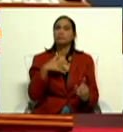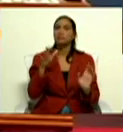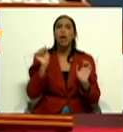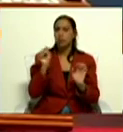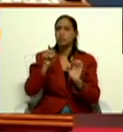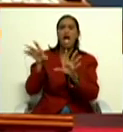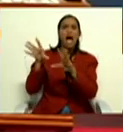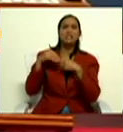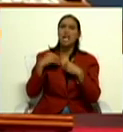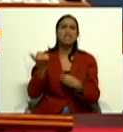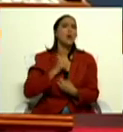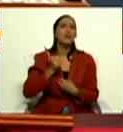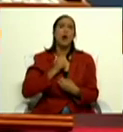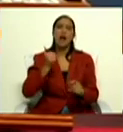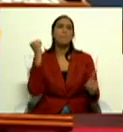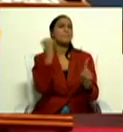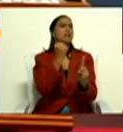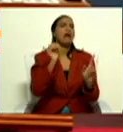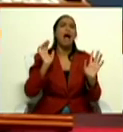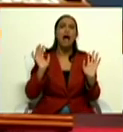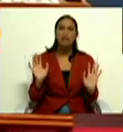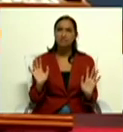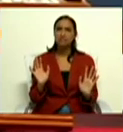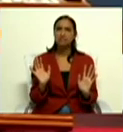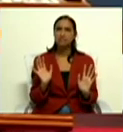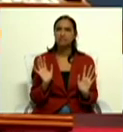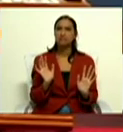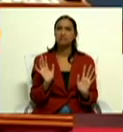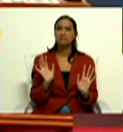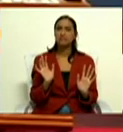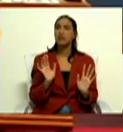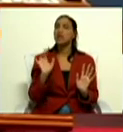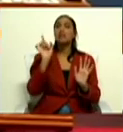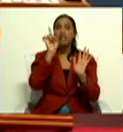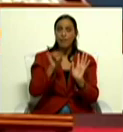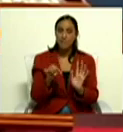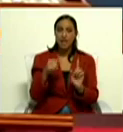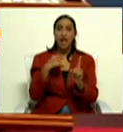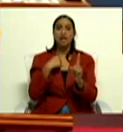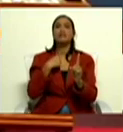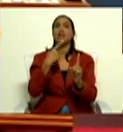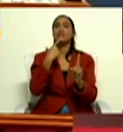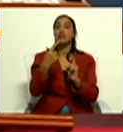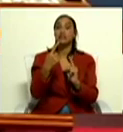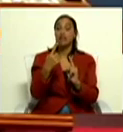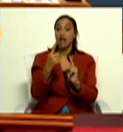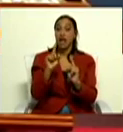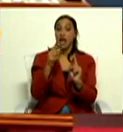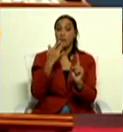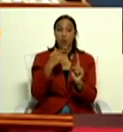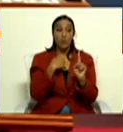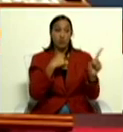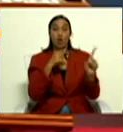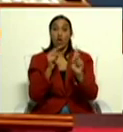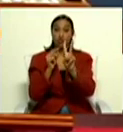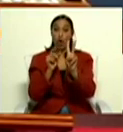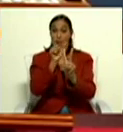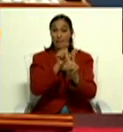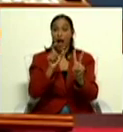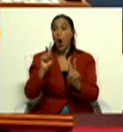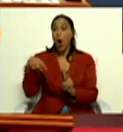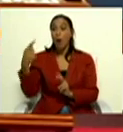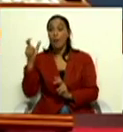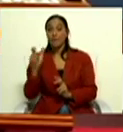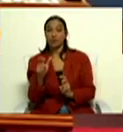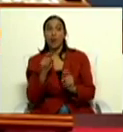PAJA entre ellos mismos, ¿no? Entre ellos mismos. Para salvarse creen ellos